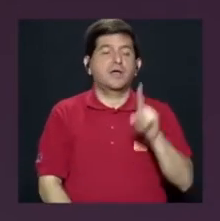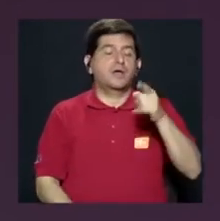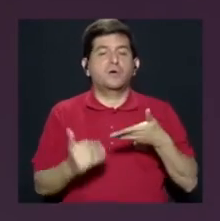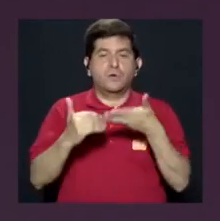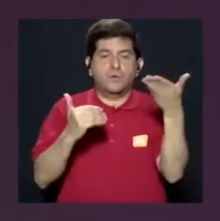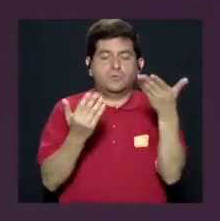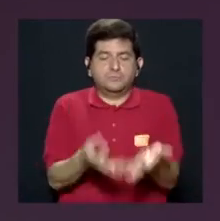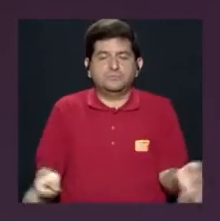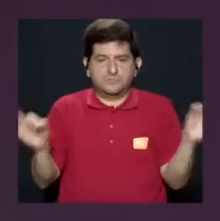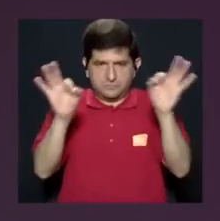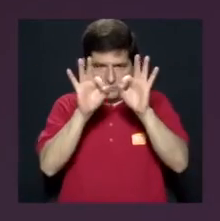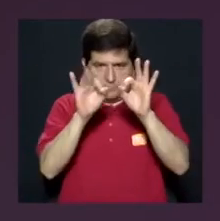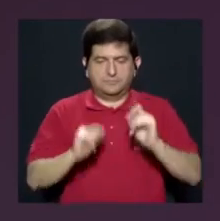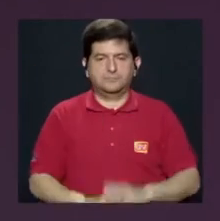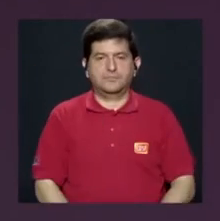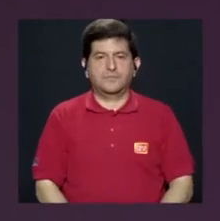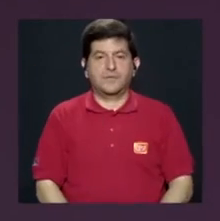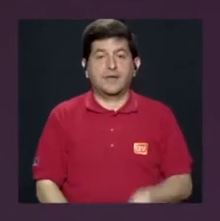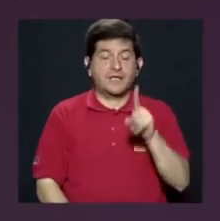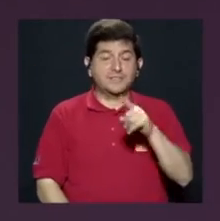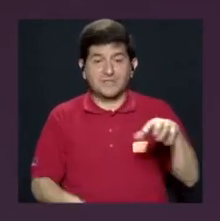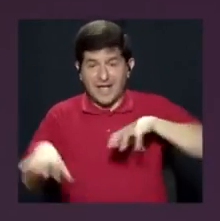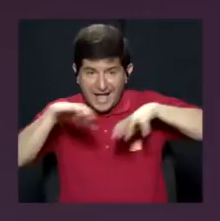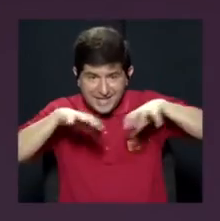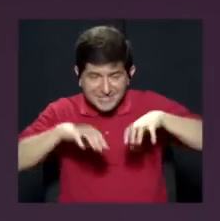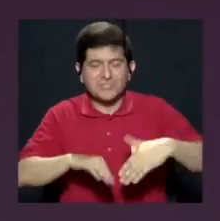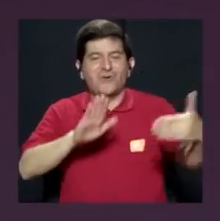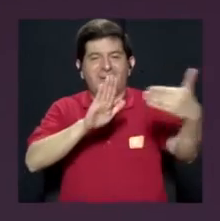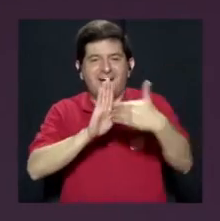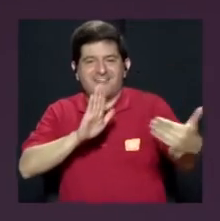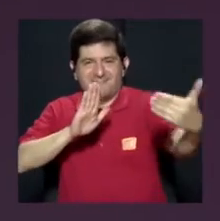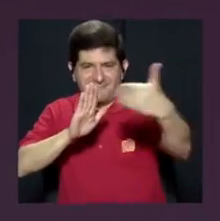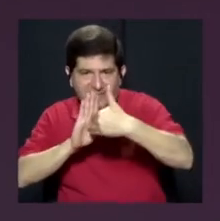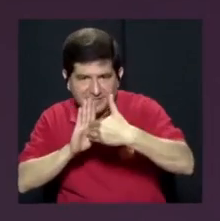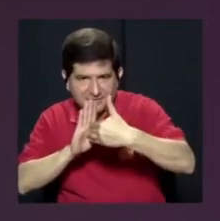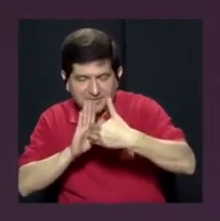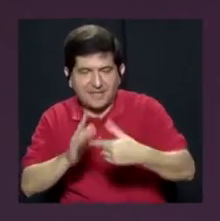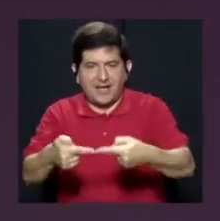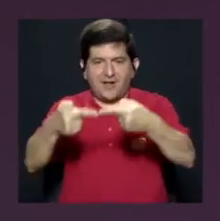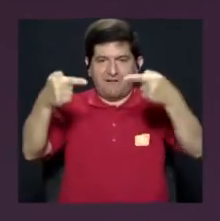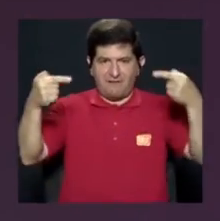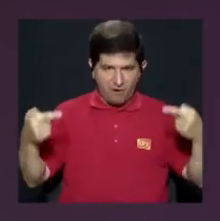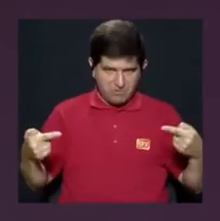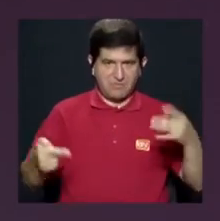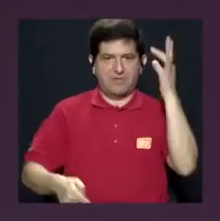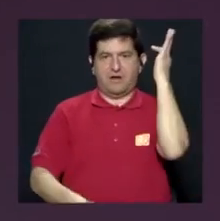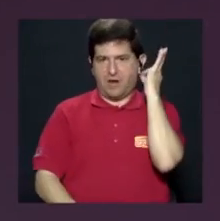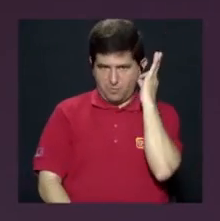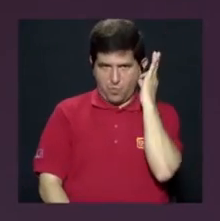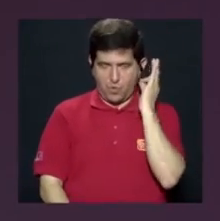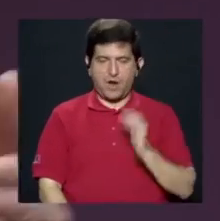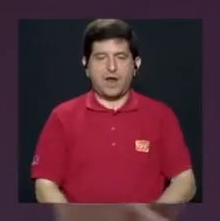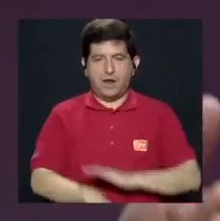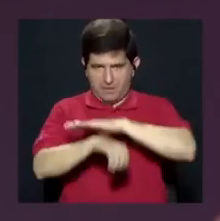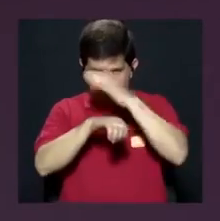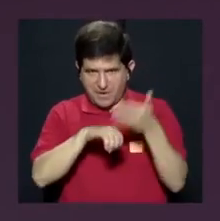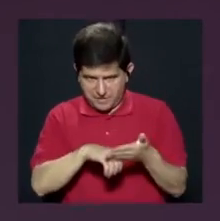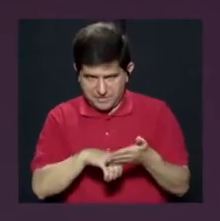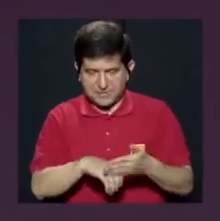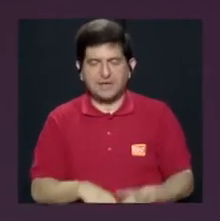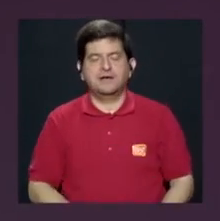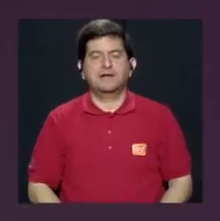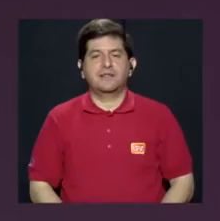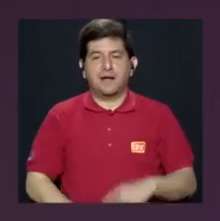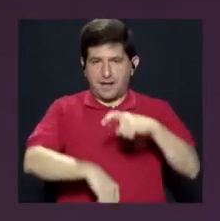elemento principal, y es un acto que genera daño, ¿verdad?, contra la mujer gestante, que puede ser